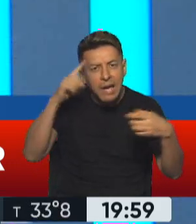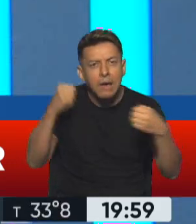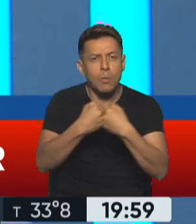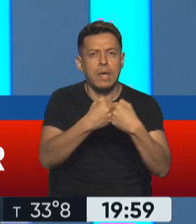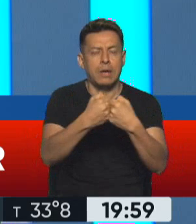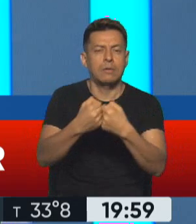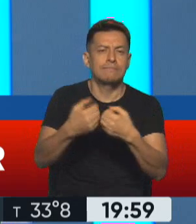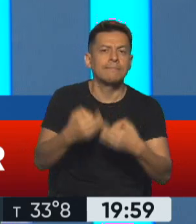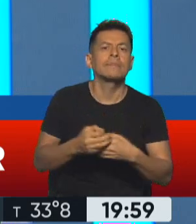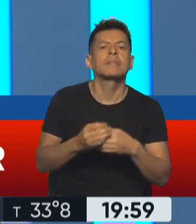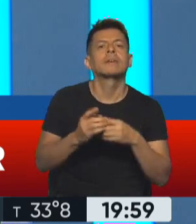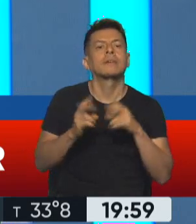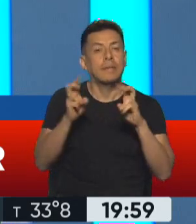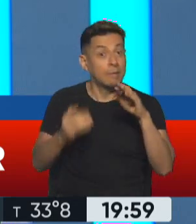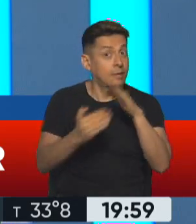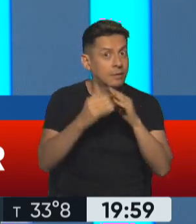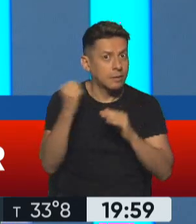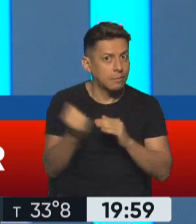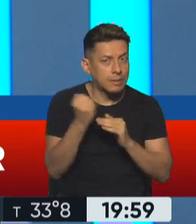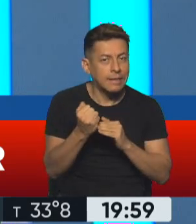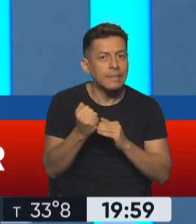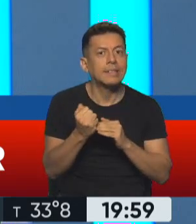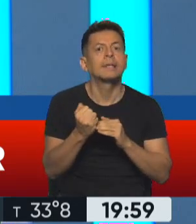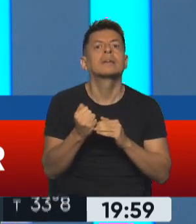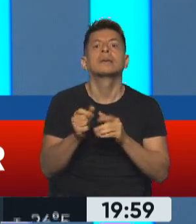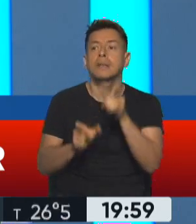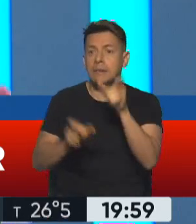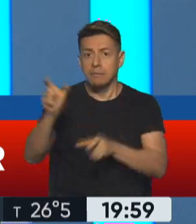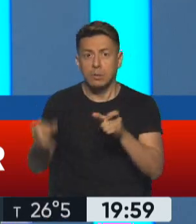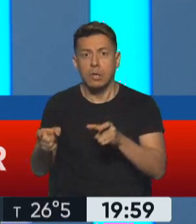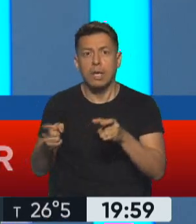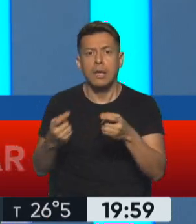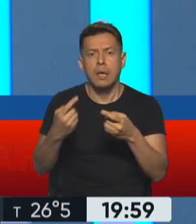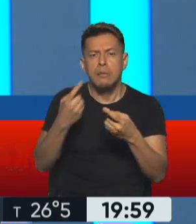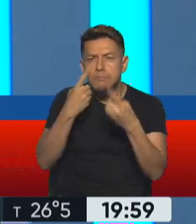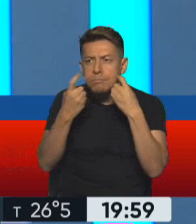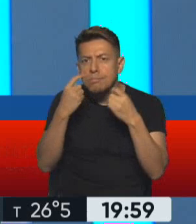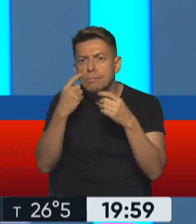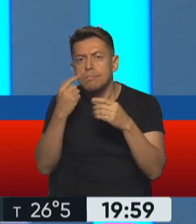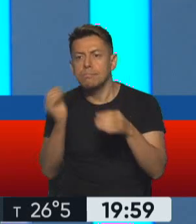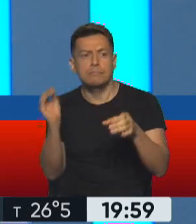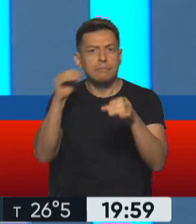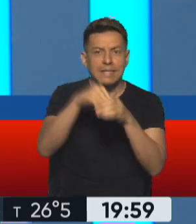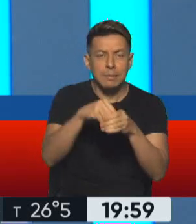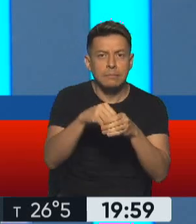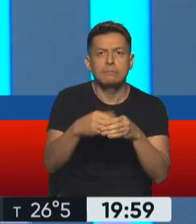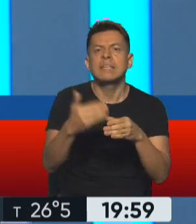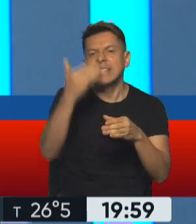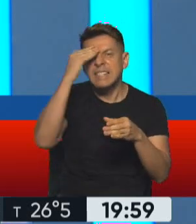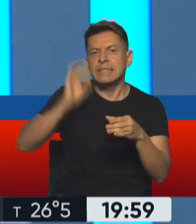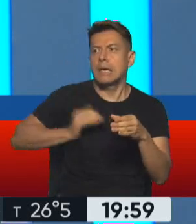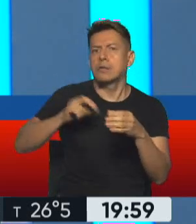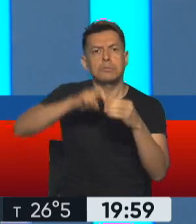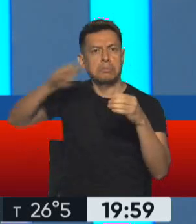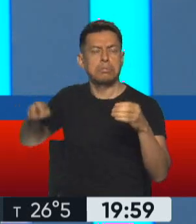también centrales fue también la participación misma de estos observadores, que hacía 15 años que no participaban porque Nicolás Maduro no dejaba